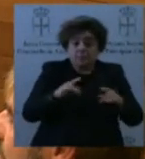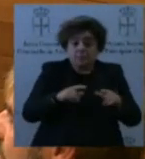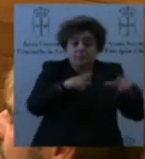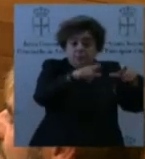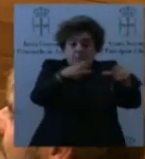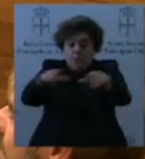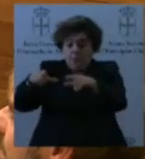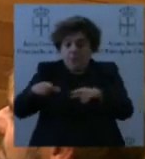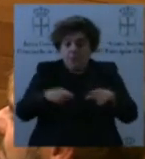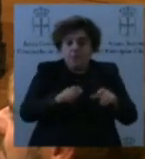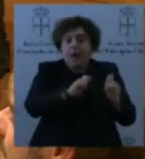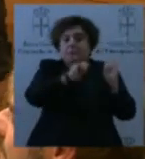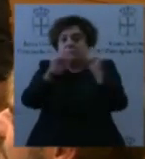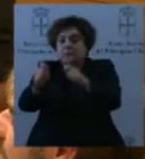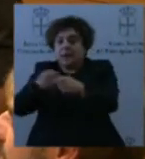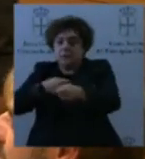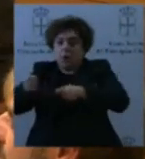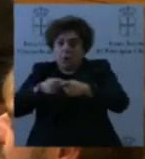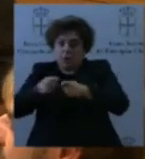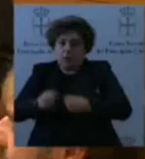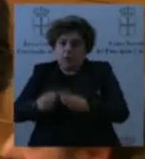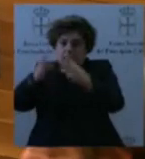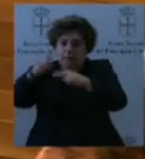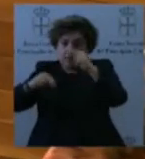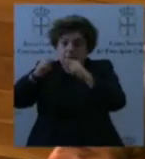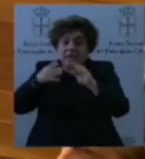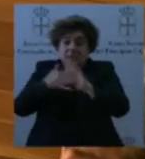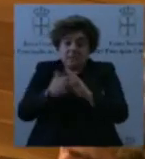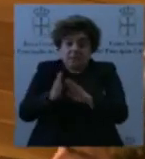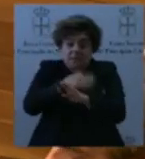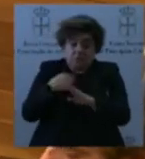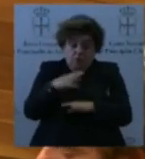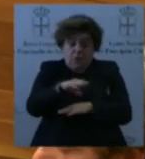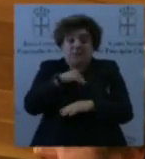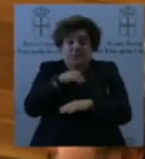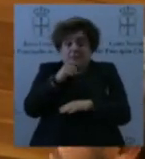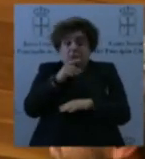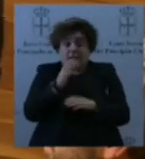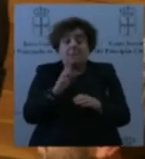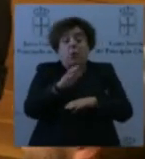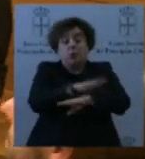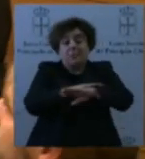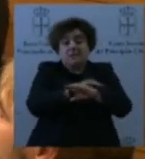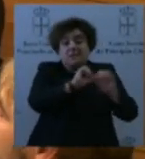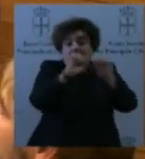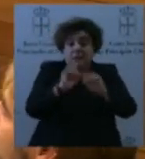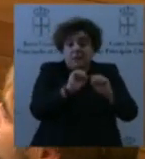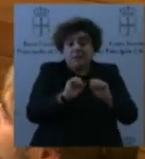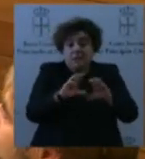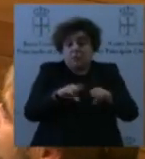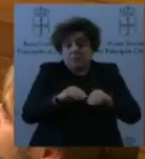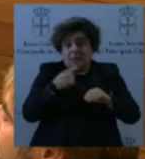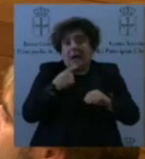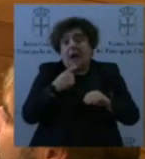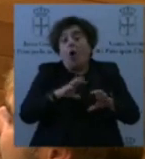Gobierno asturiano ha pactado con el Partido Popular y con el Ministerio de Defensa la enajenación del espacio que nos ocupa. Debemos agradecerles